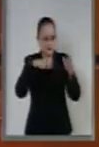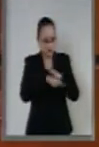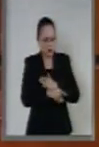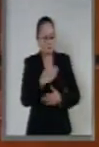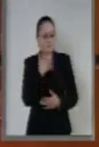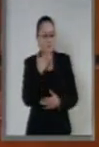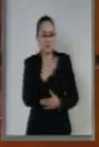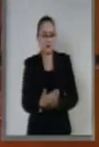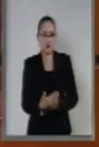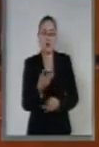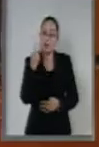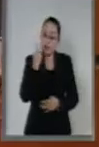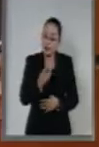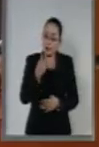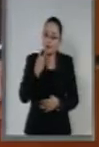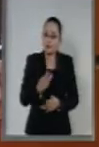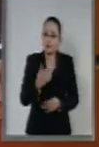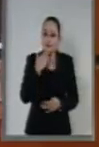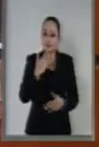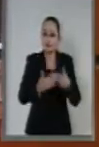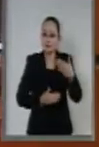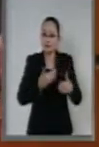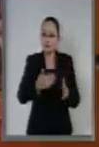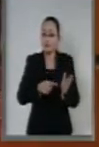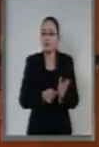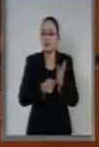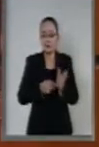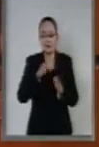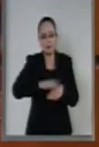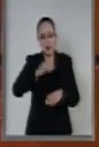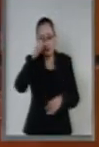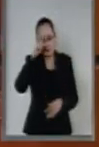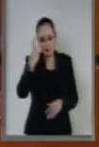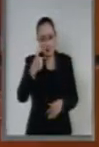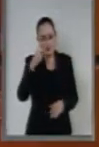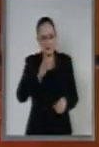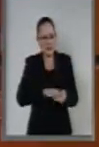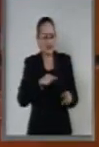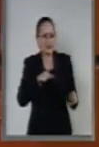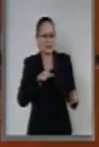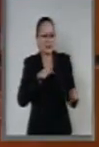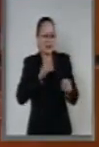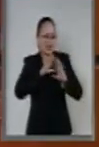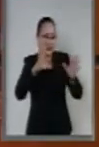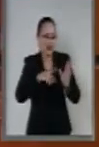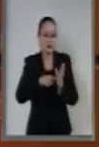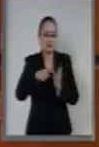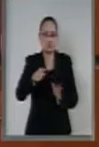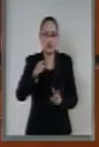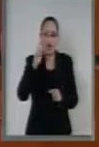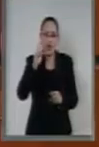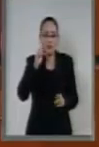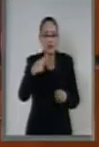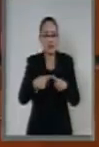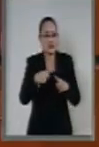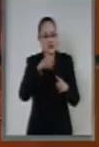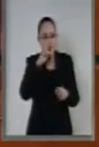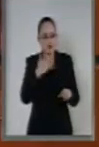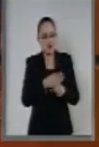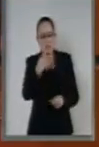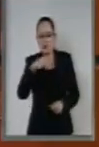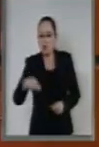eso podrá también facilitar sobre todo el poder encontrar culpables que es lo que